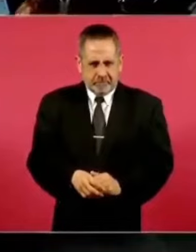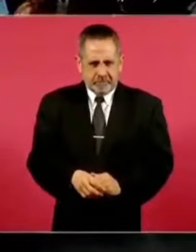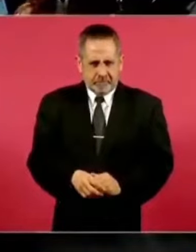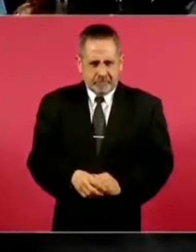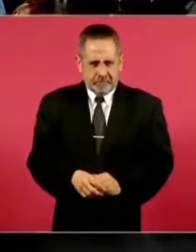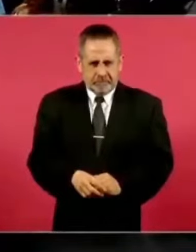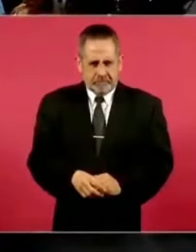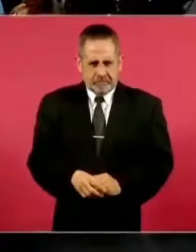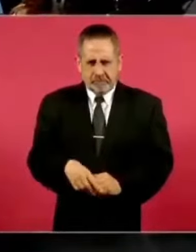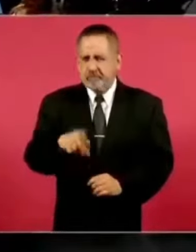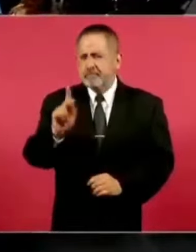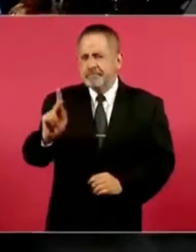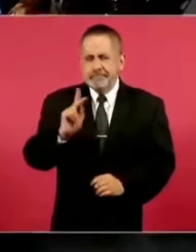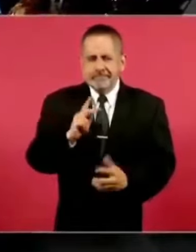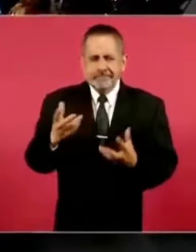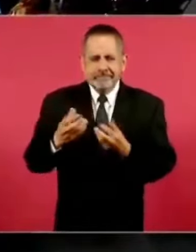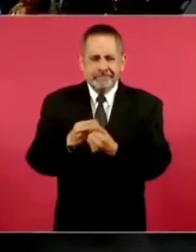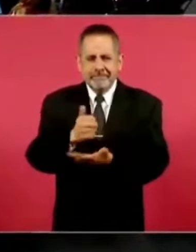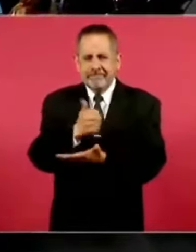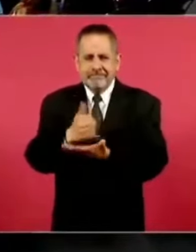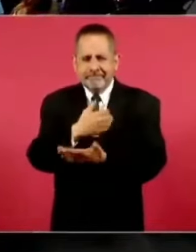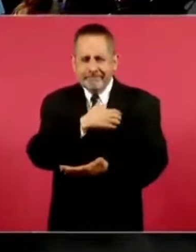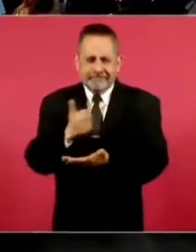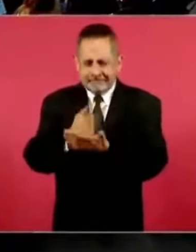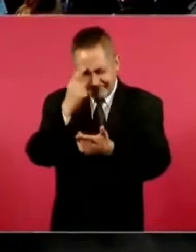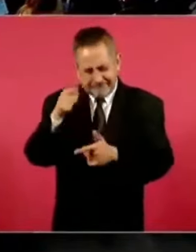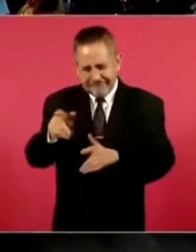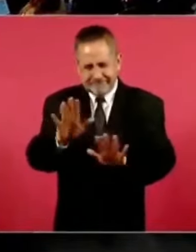¿Tú eres paisano capitalino? No,